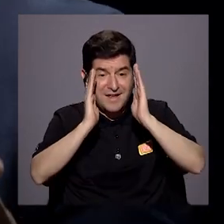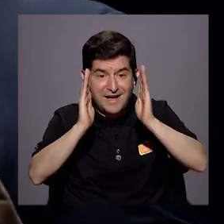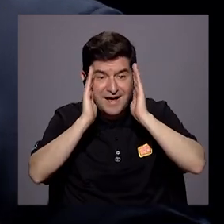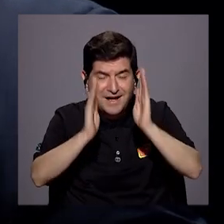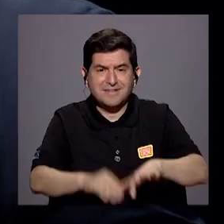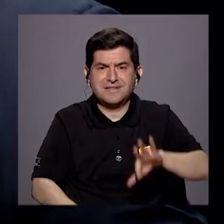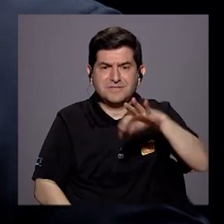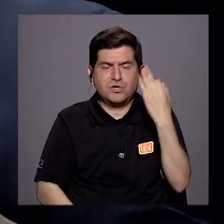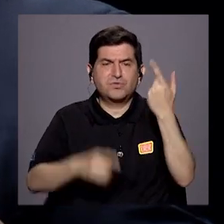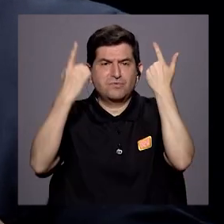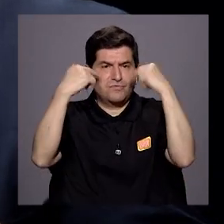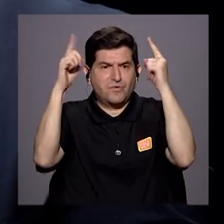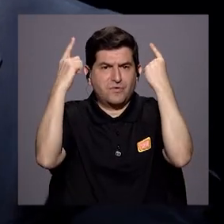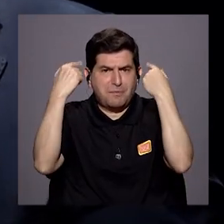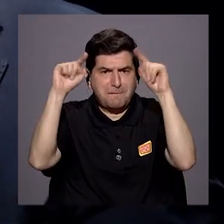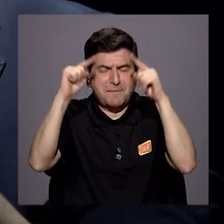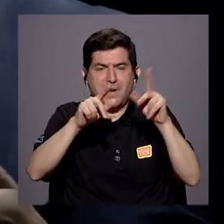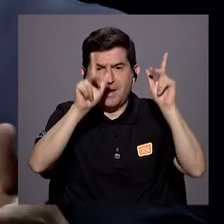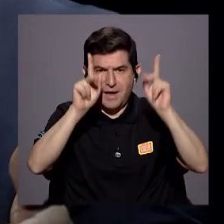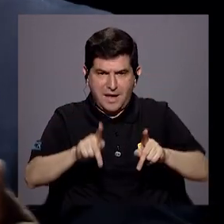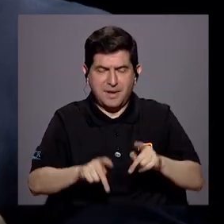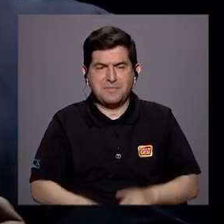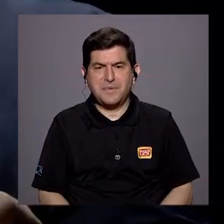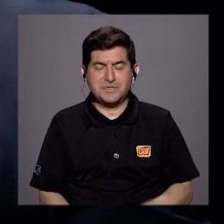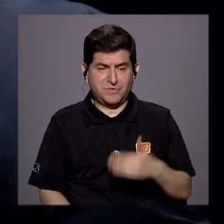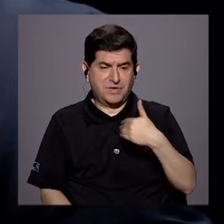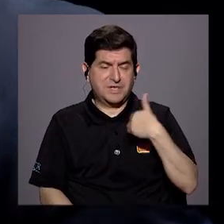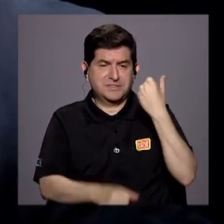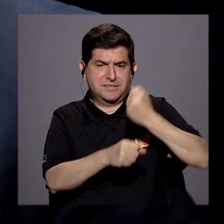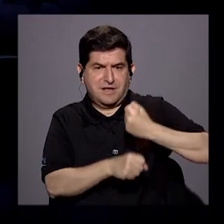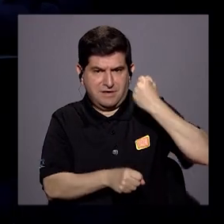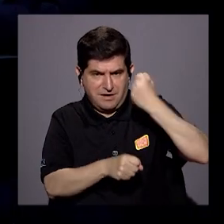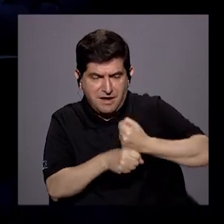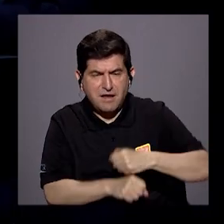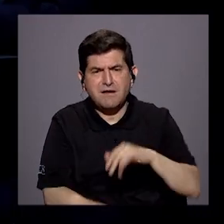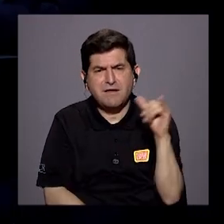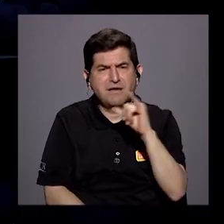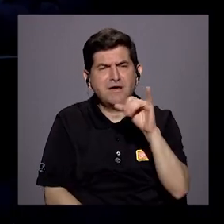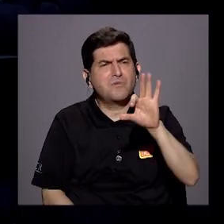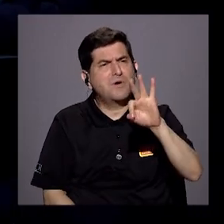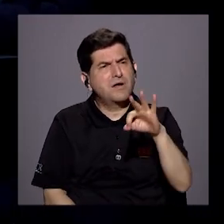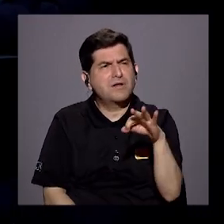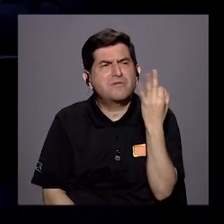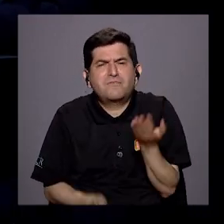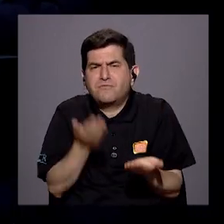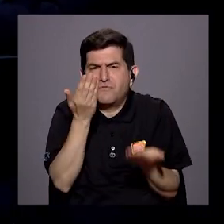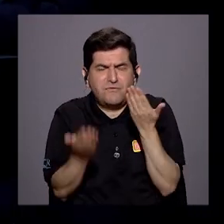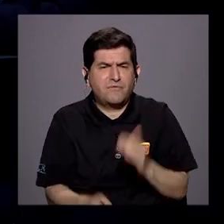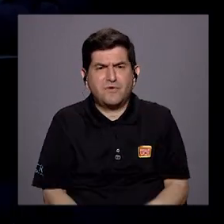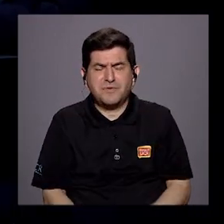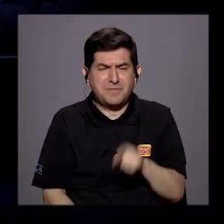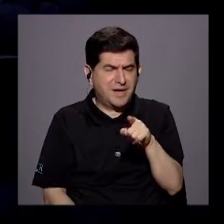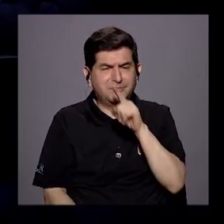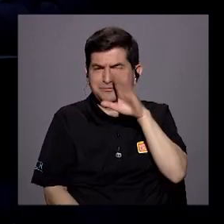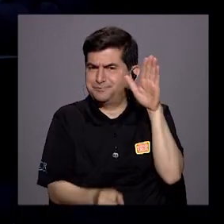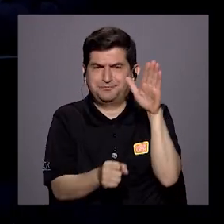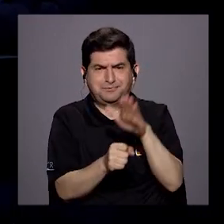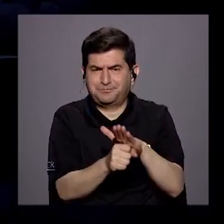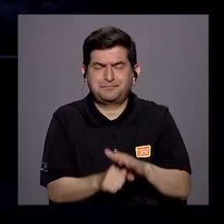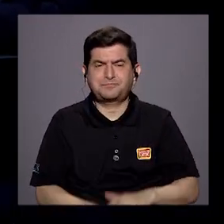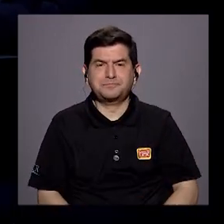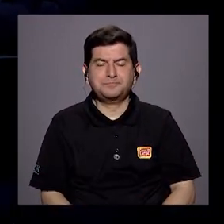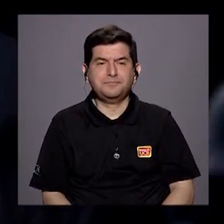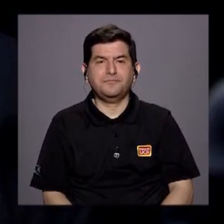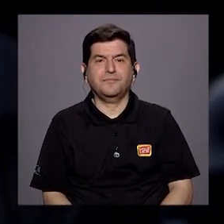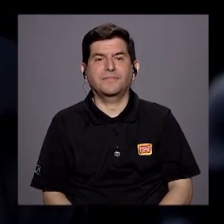atender de una manera efectiva a quienes le endilgó una labor que pareciera que también de algún modo les está quedando adelante